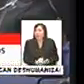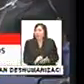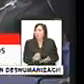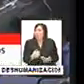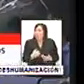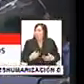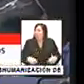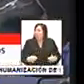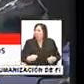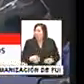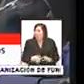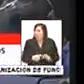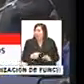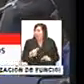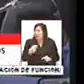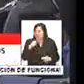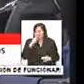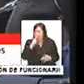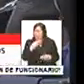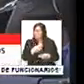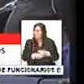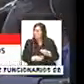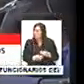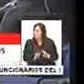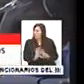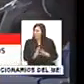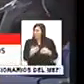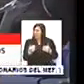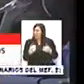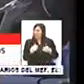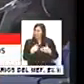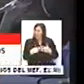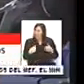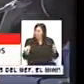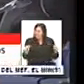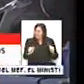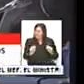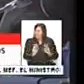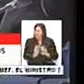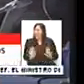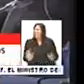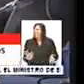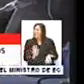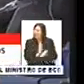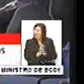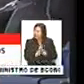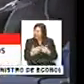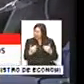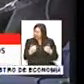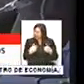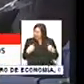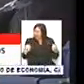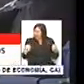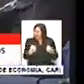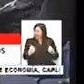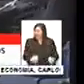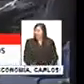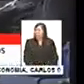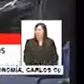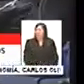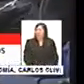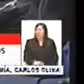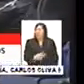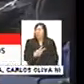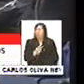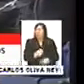los países que más gas tiene en el mundo y que el perú nadie tendría que tener frío nadie tendría que tener frío porque vamos a llegar